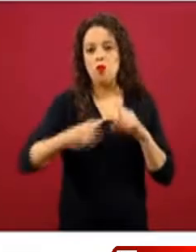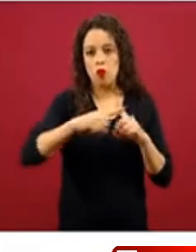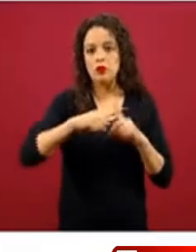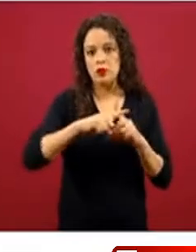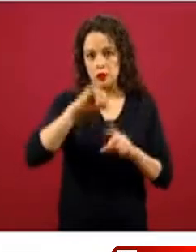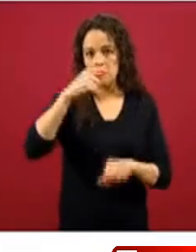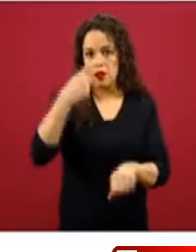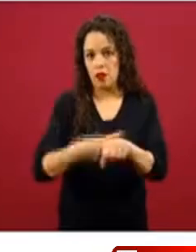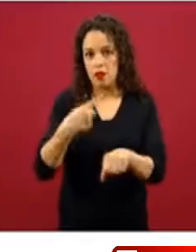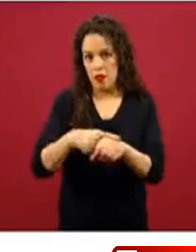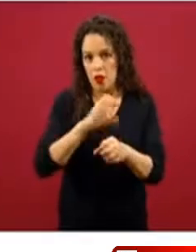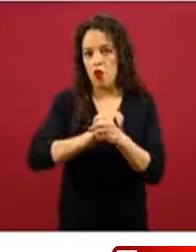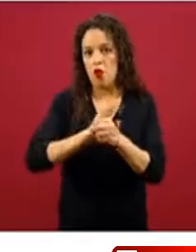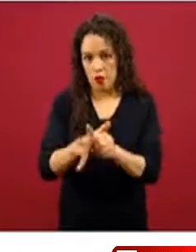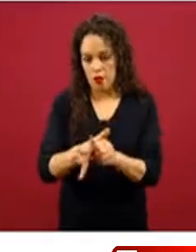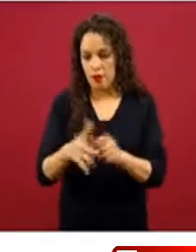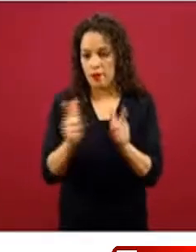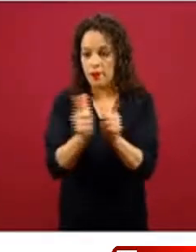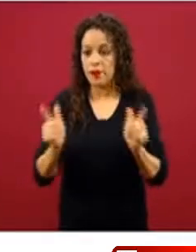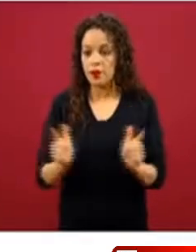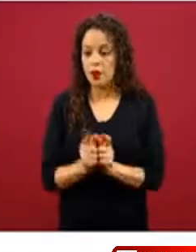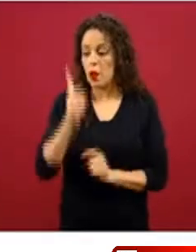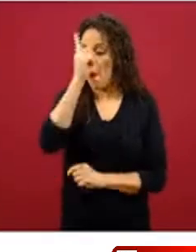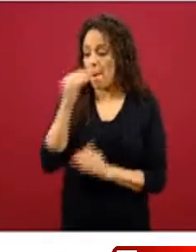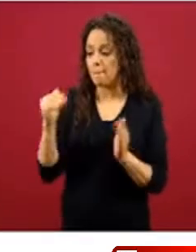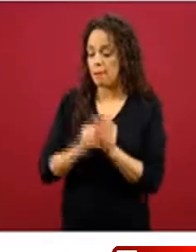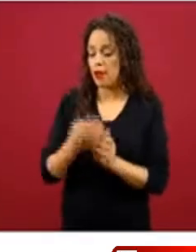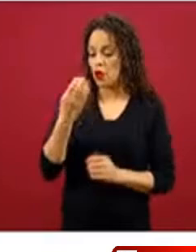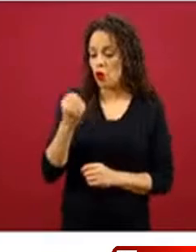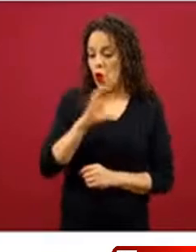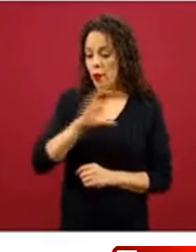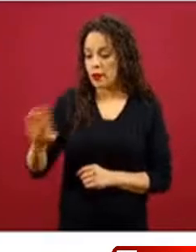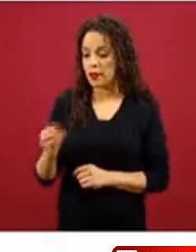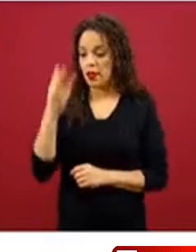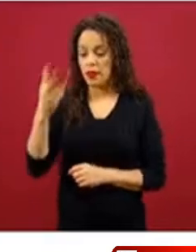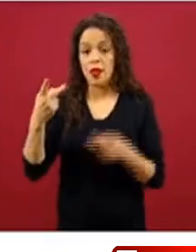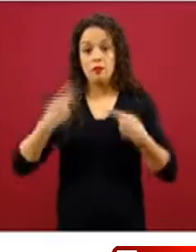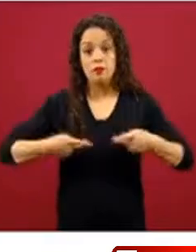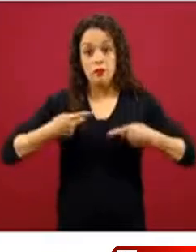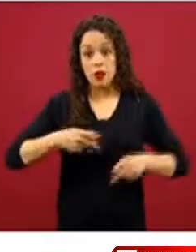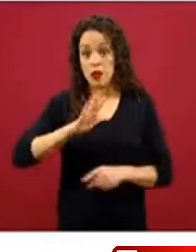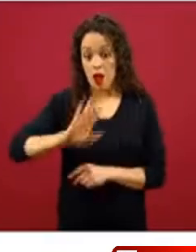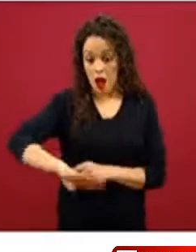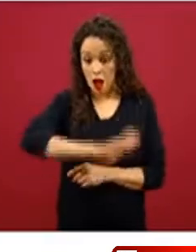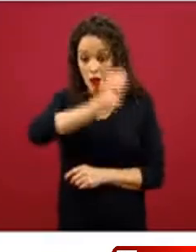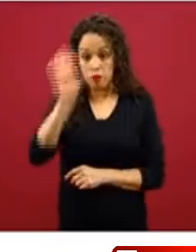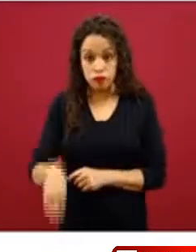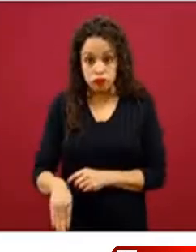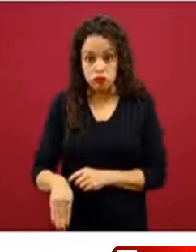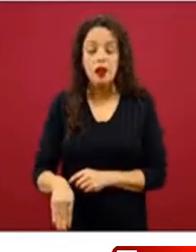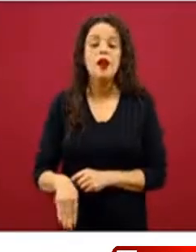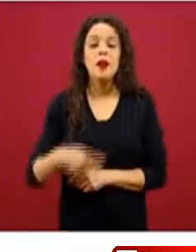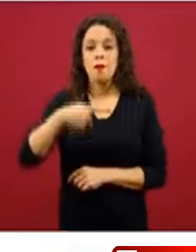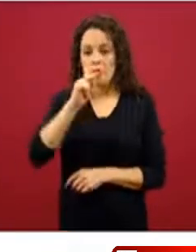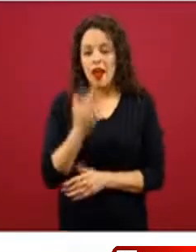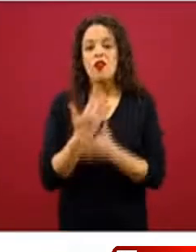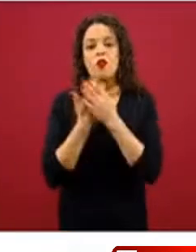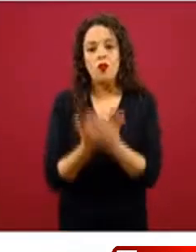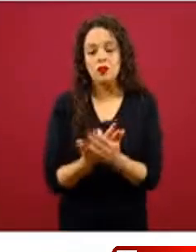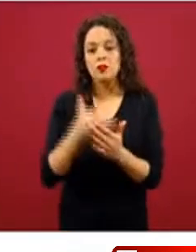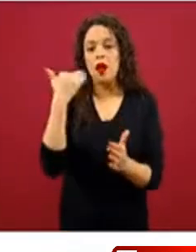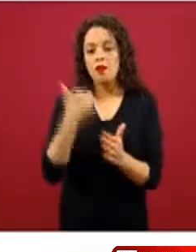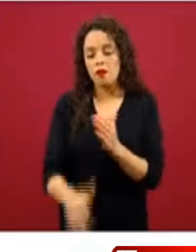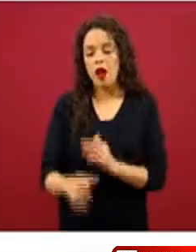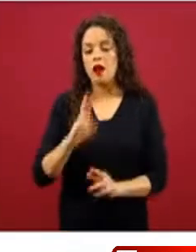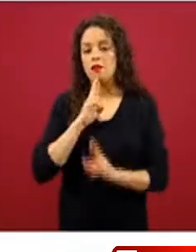el grupo de 1.903 personas que han fallecido y que está pendiente su